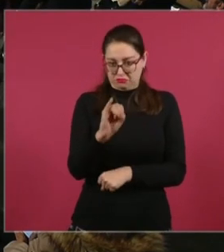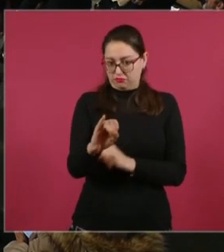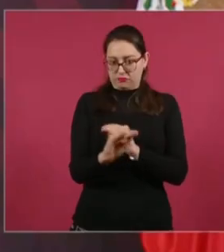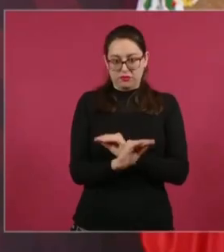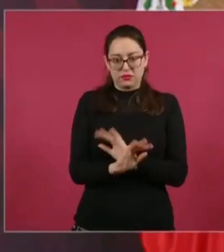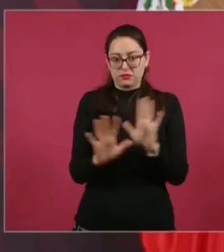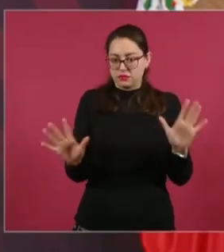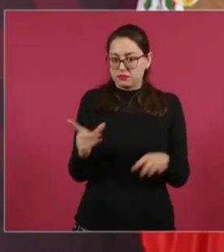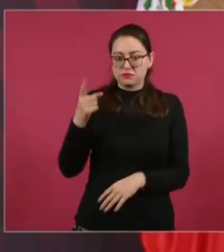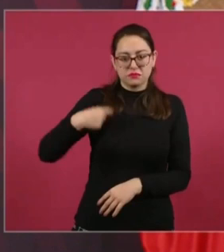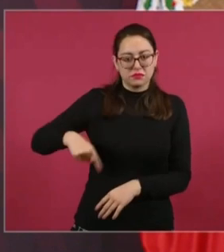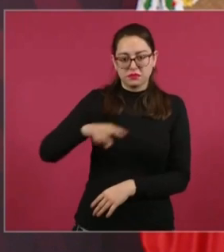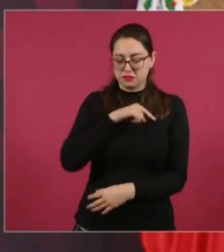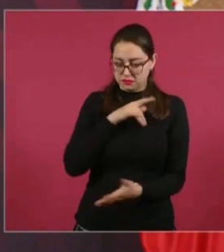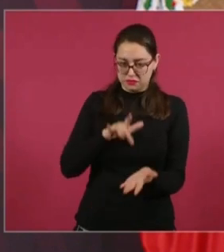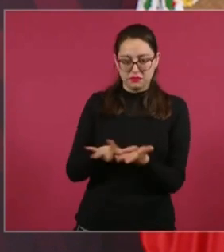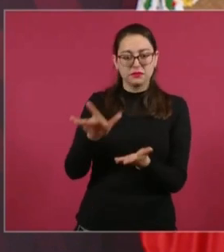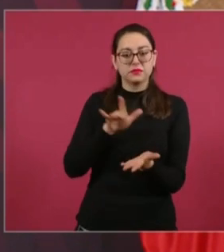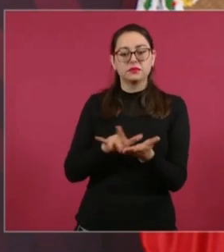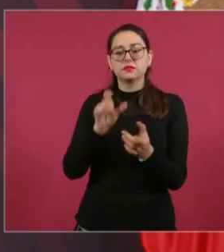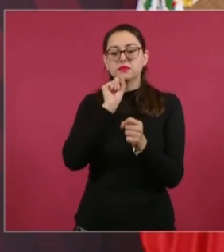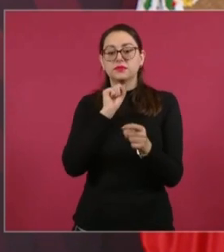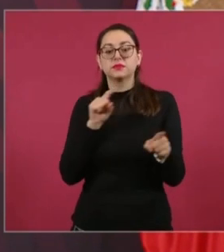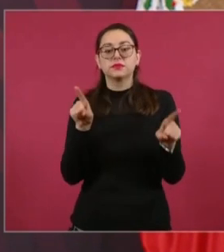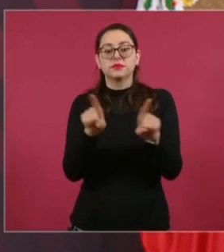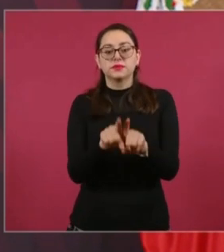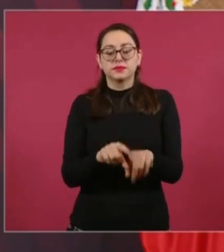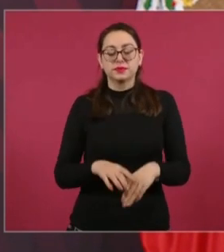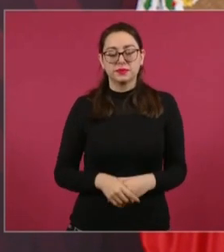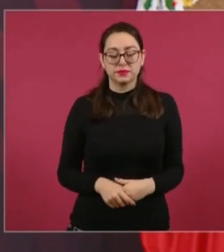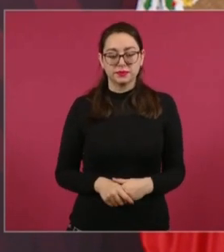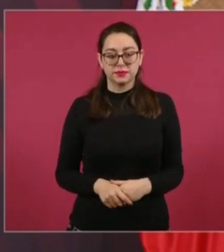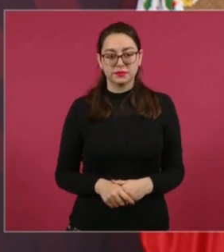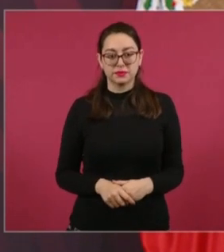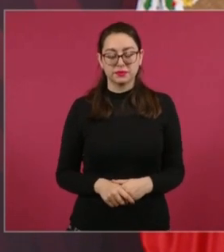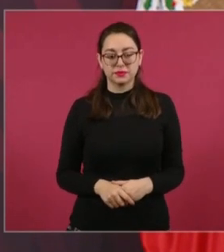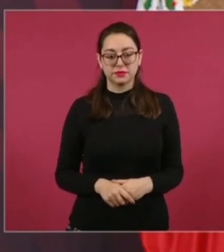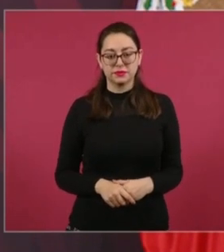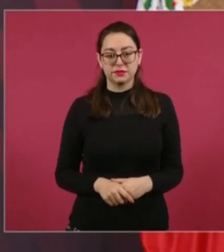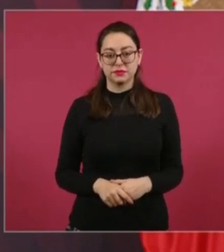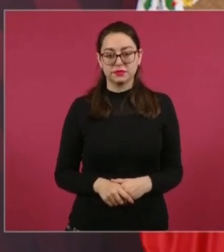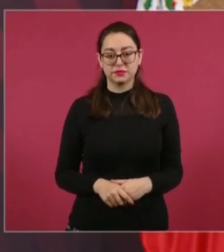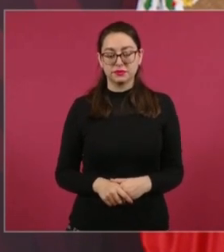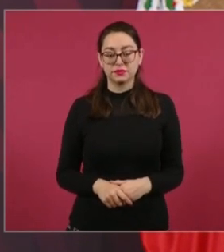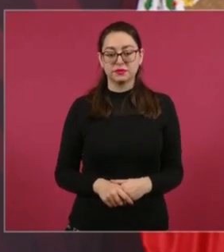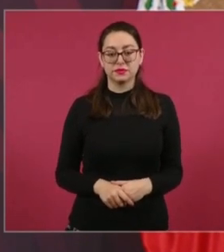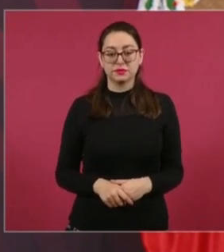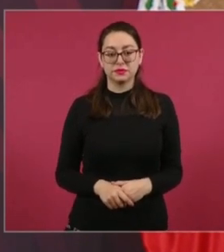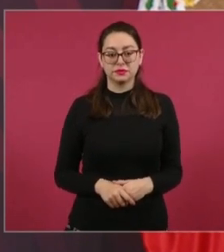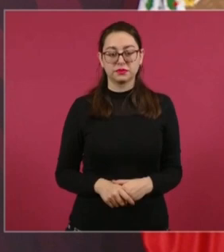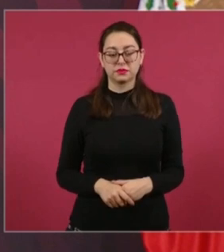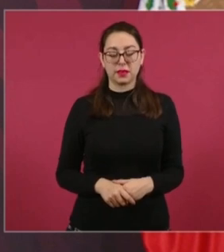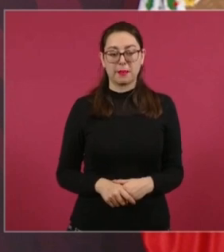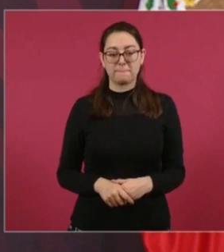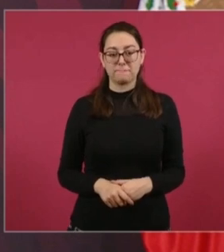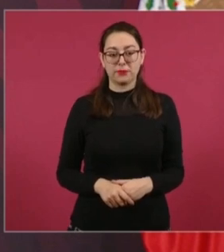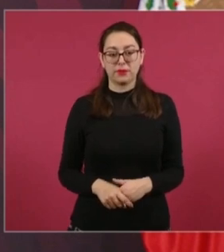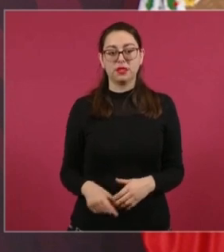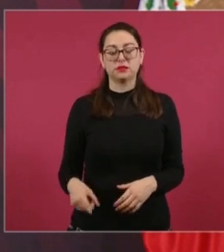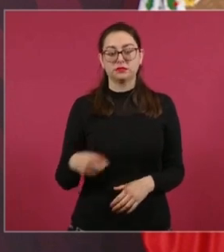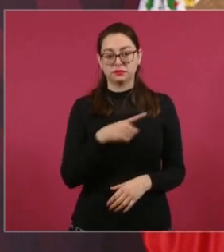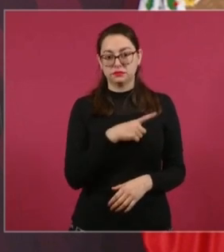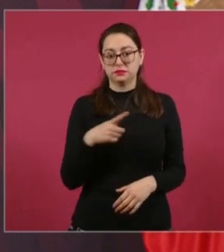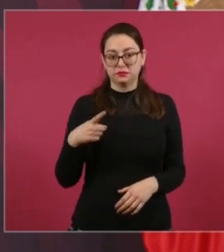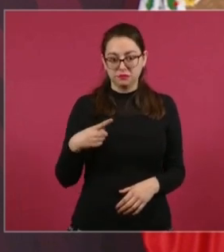que lo apoyamos y es de destacar su